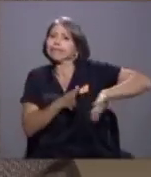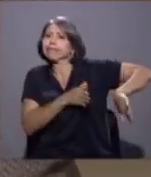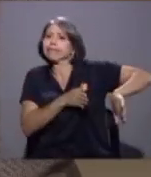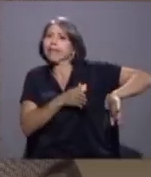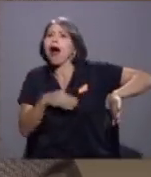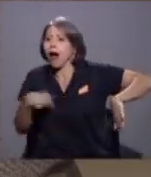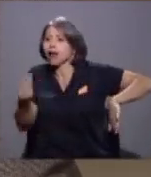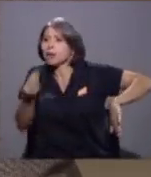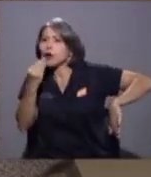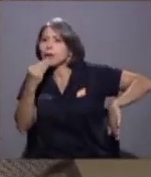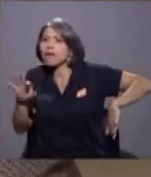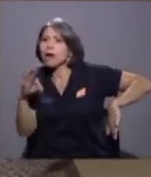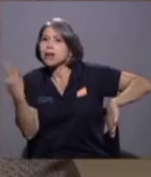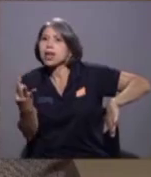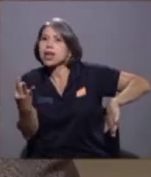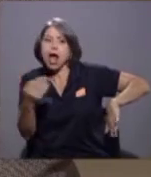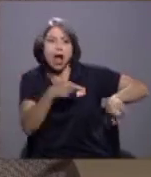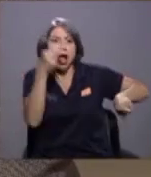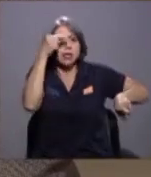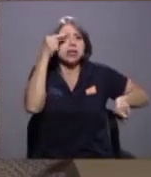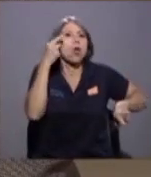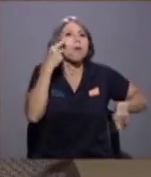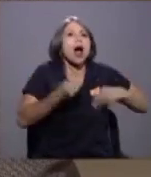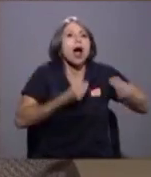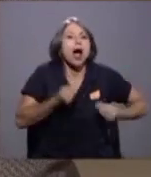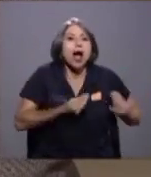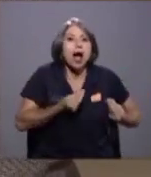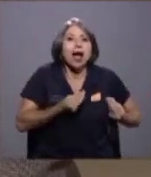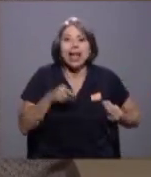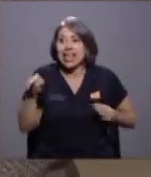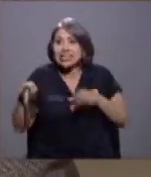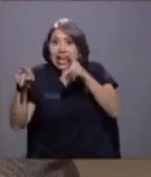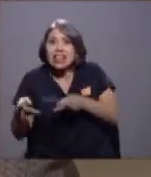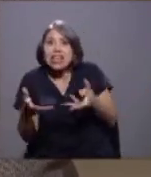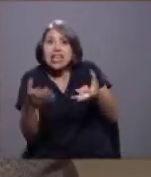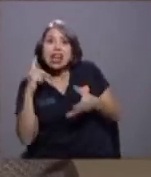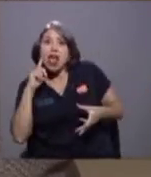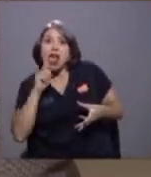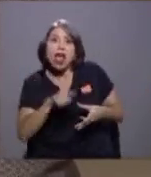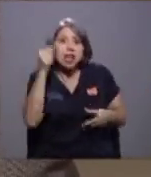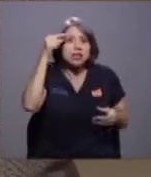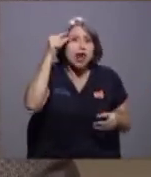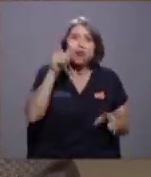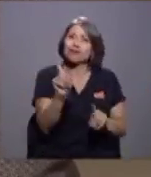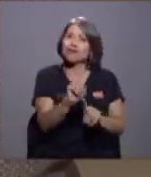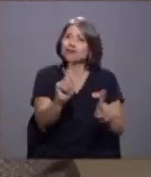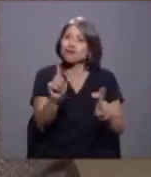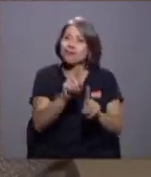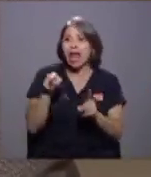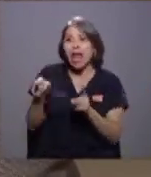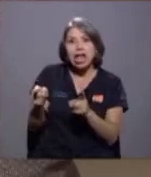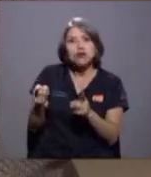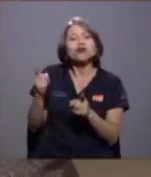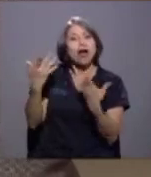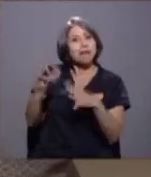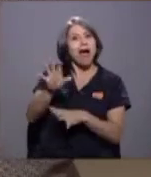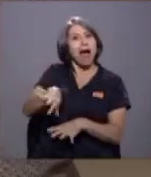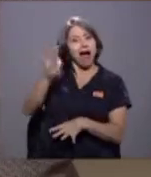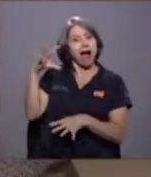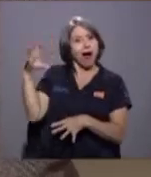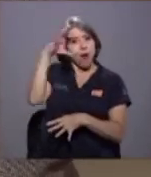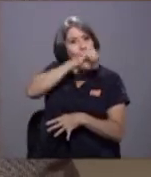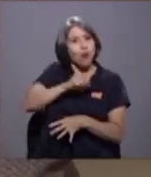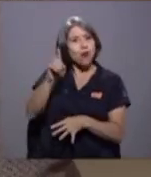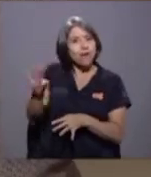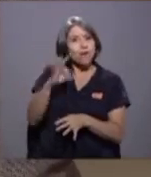Entonces, no es que sea gente que quiere defraudar al Estado. Es gente que está encontrando una manera de sobrevivir y más bien el Estado los